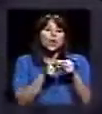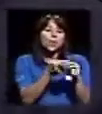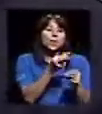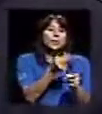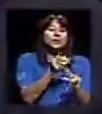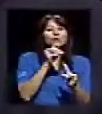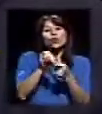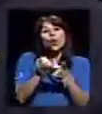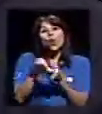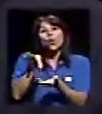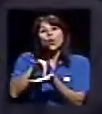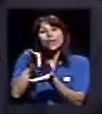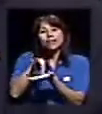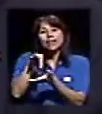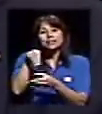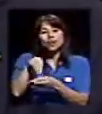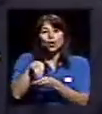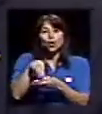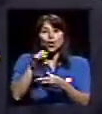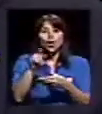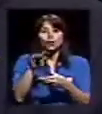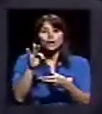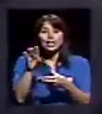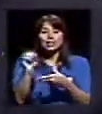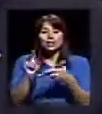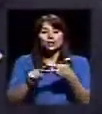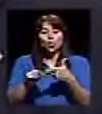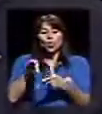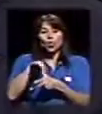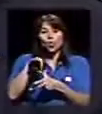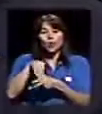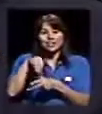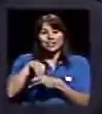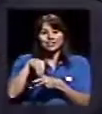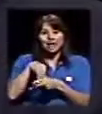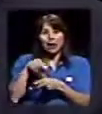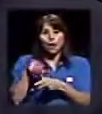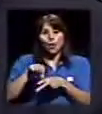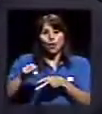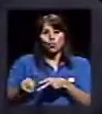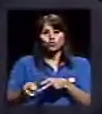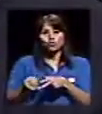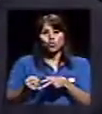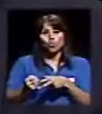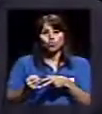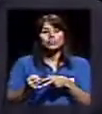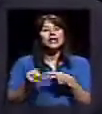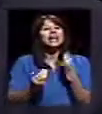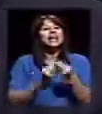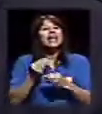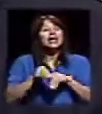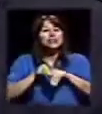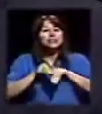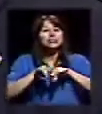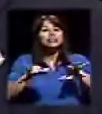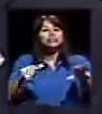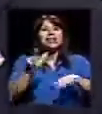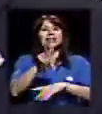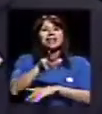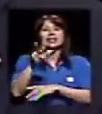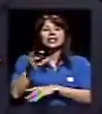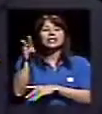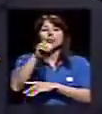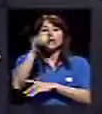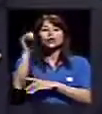cuentas corrientes, cuentas de ahorro, alcanzan, en el primer caso, un 33% de los costarricenses tiene acceso al